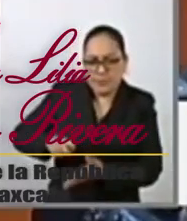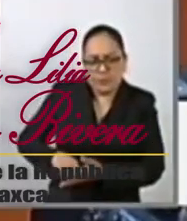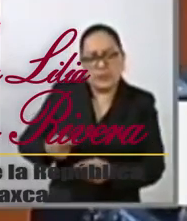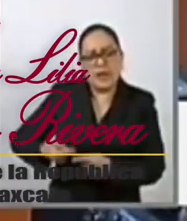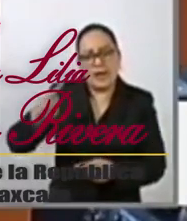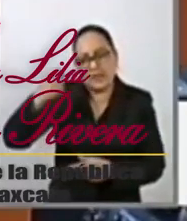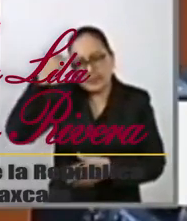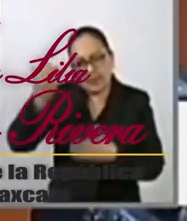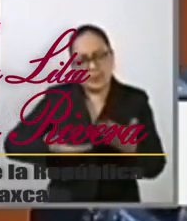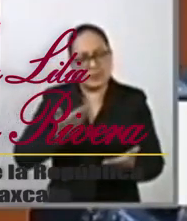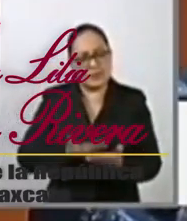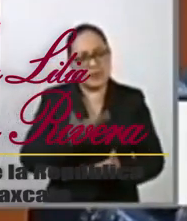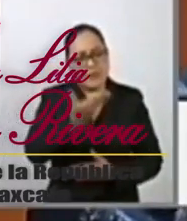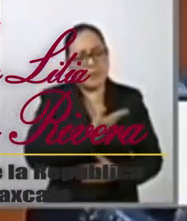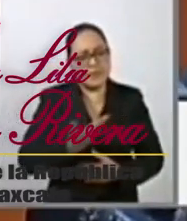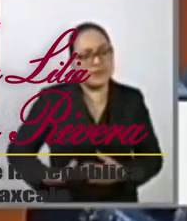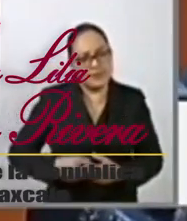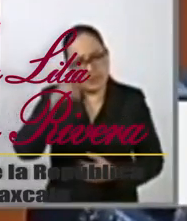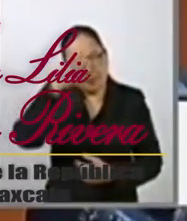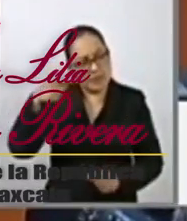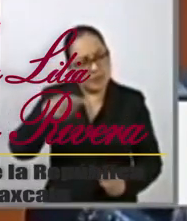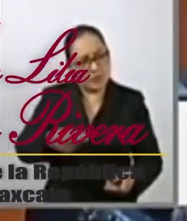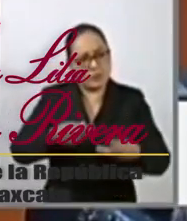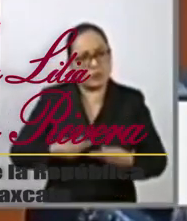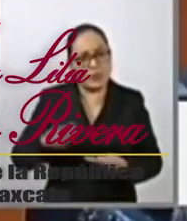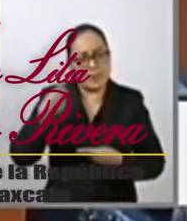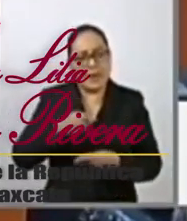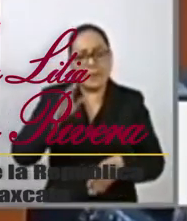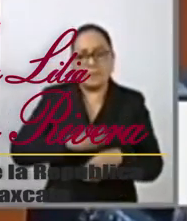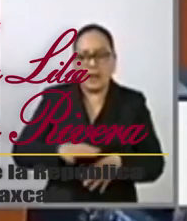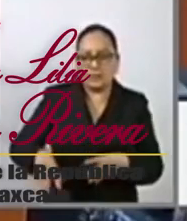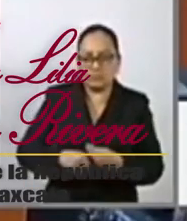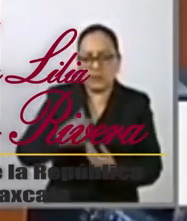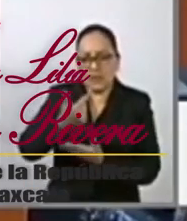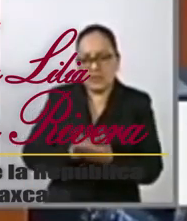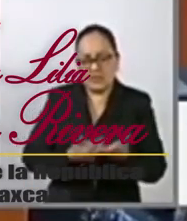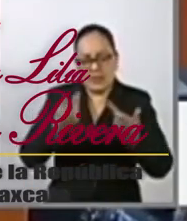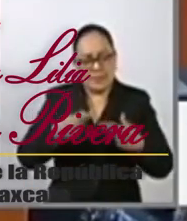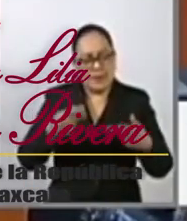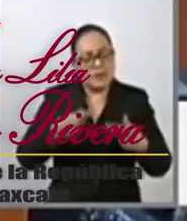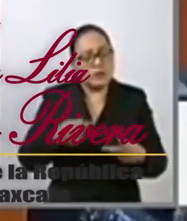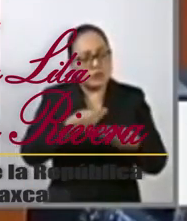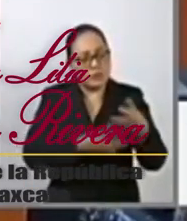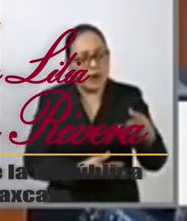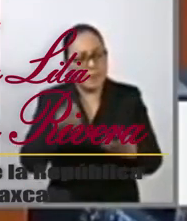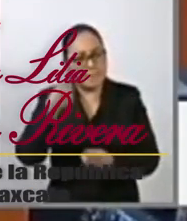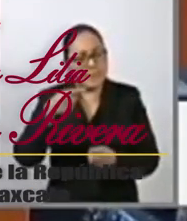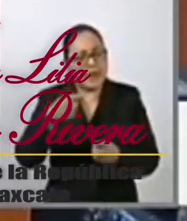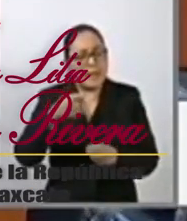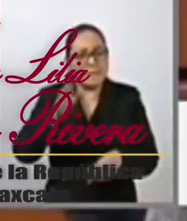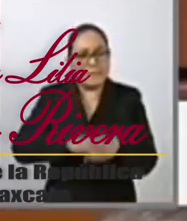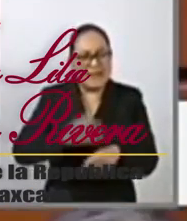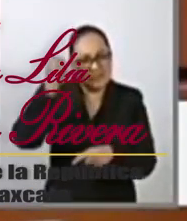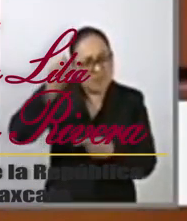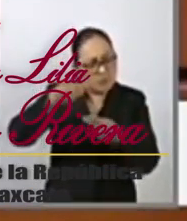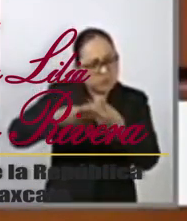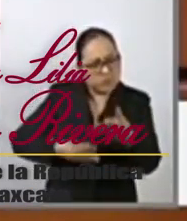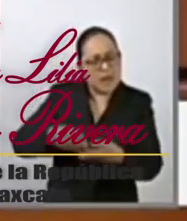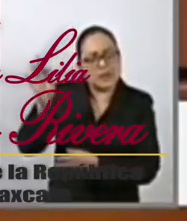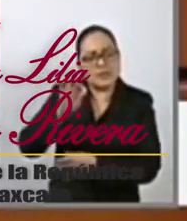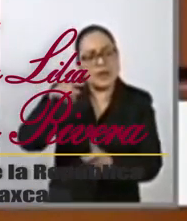presentada por el Ejecutivo Federal, con el objetivo de ampliar el catálogo de supuestos para que el presidente de la República pueda